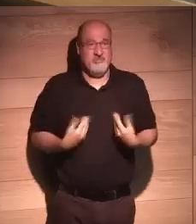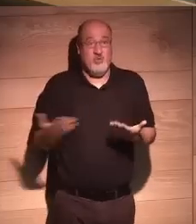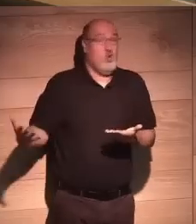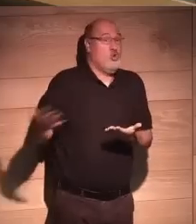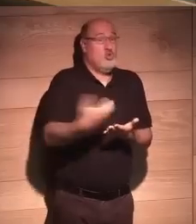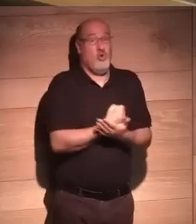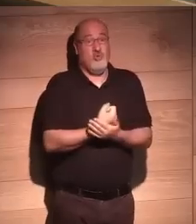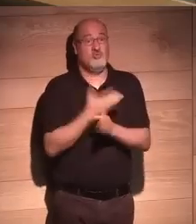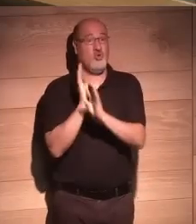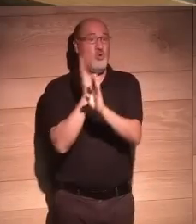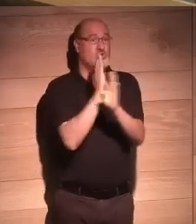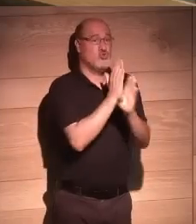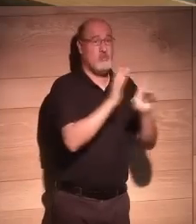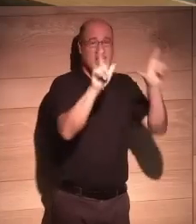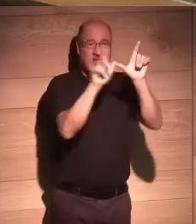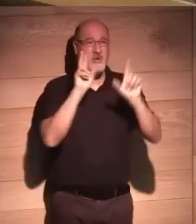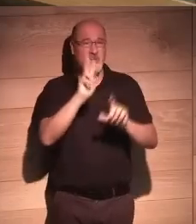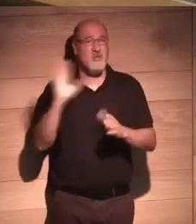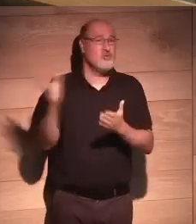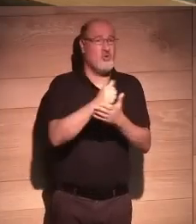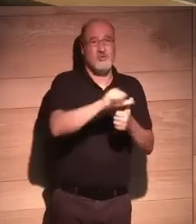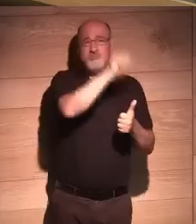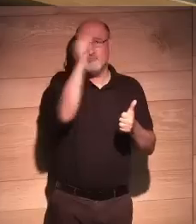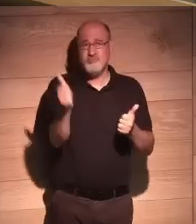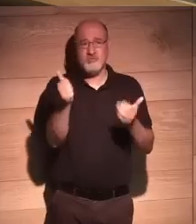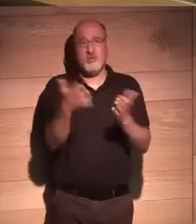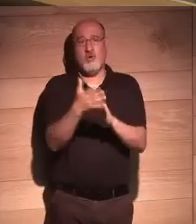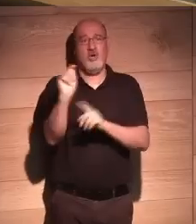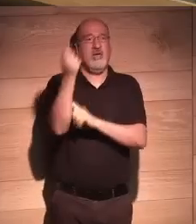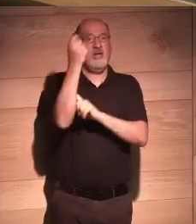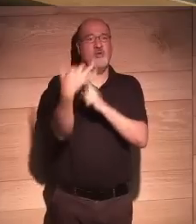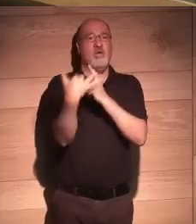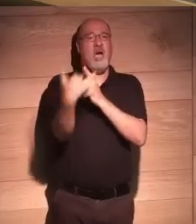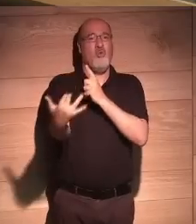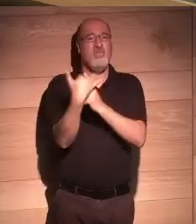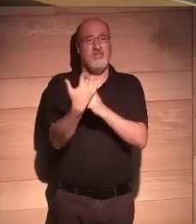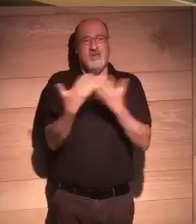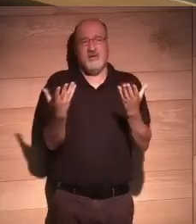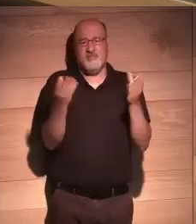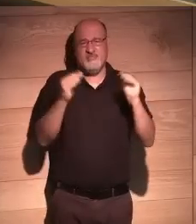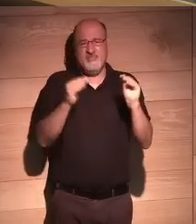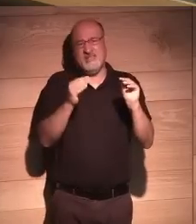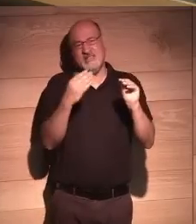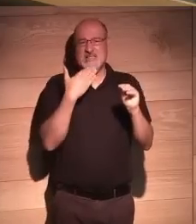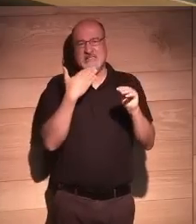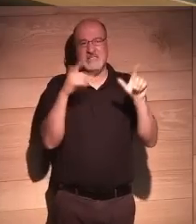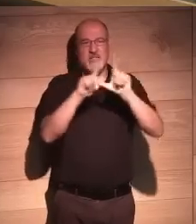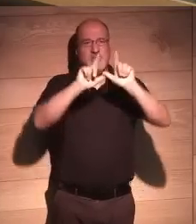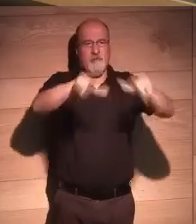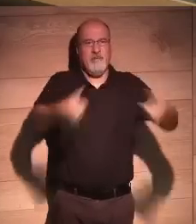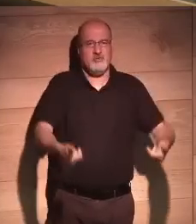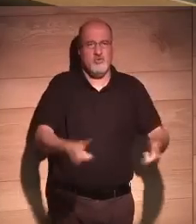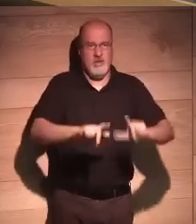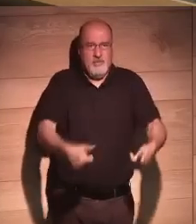ha visto, ¿no? La televisión que se consume ahora, por los récords de audiencia, es absolutamente de basura. Pero la mayoría de